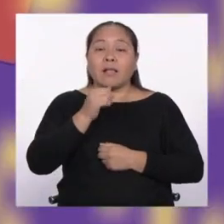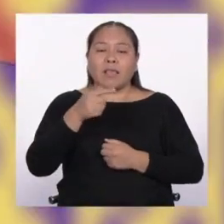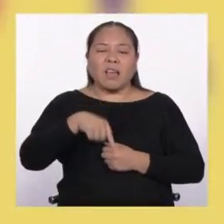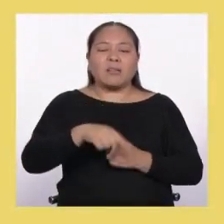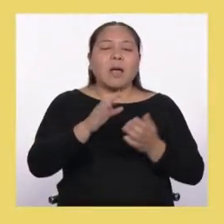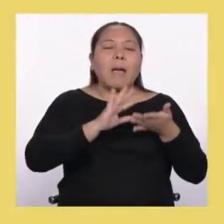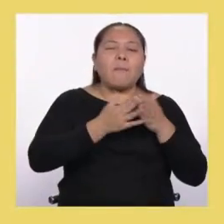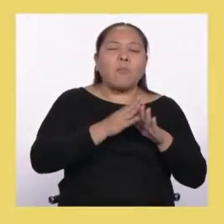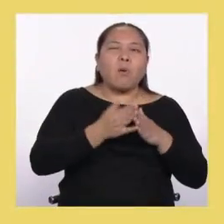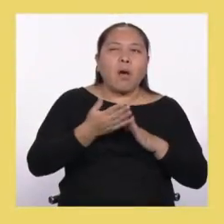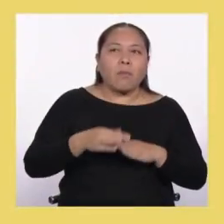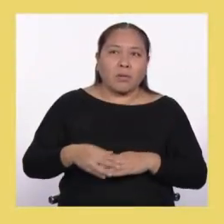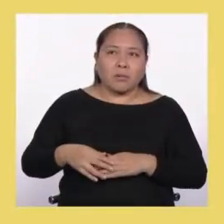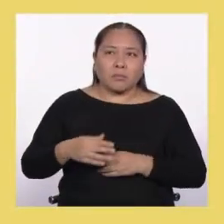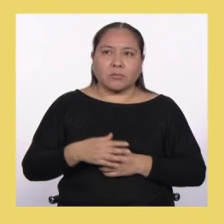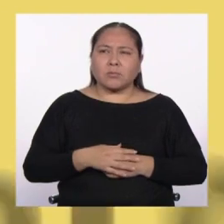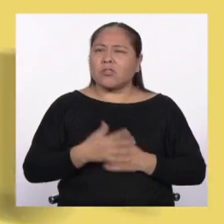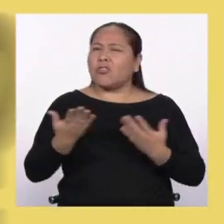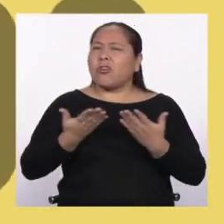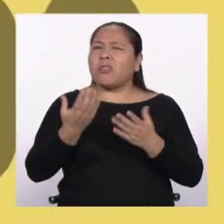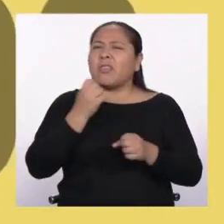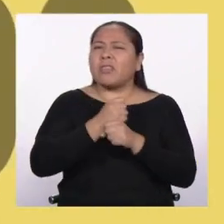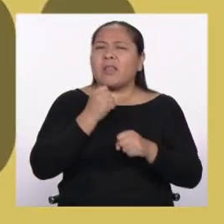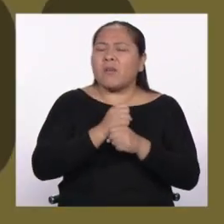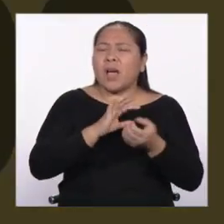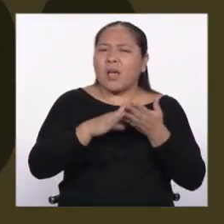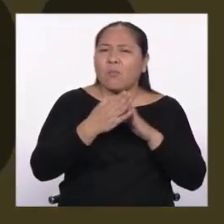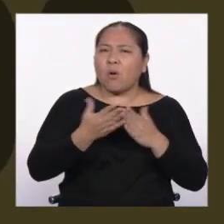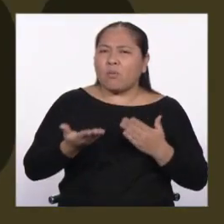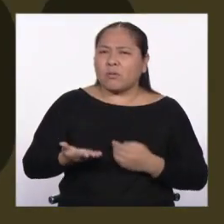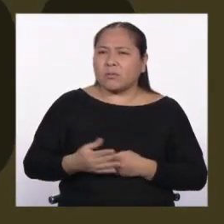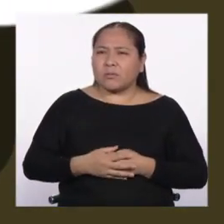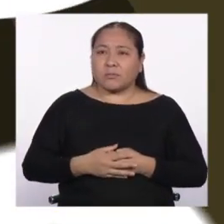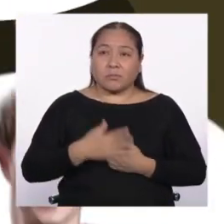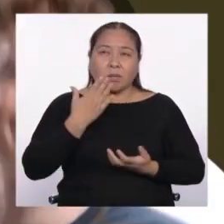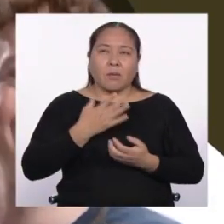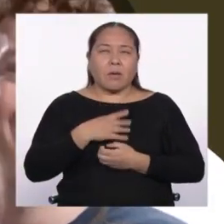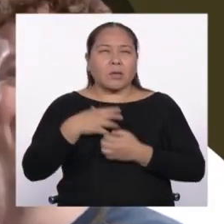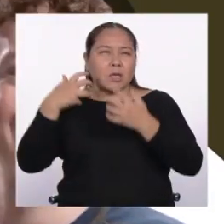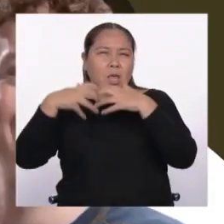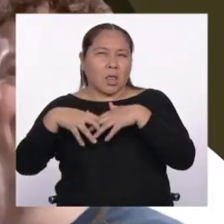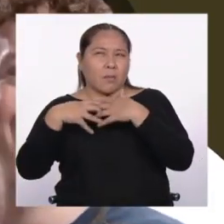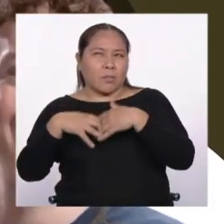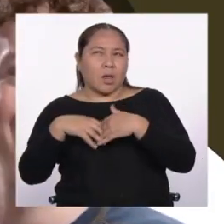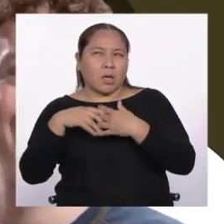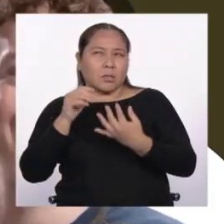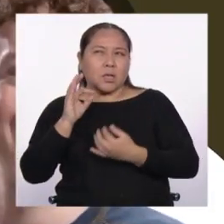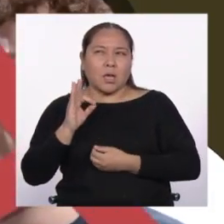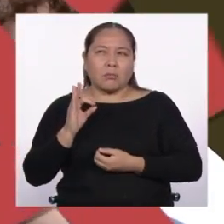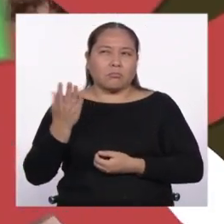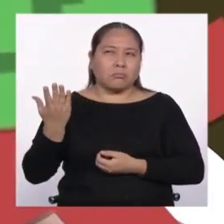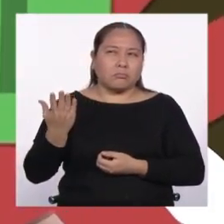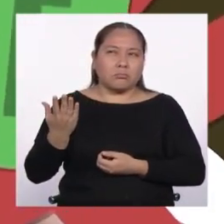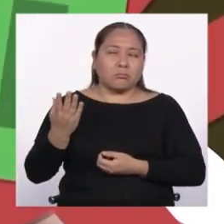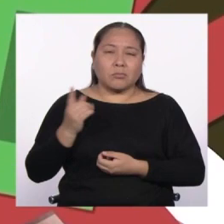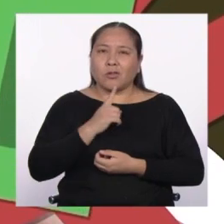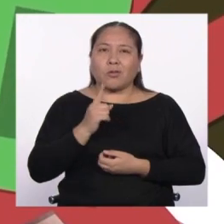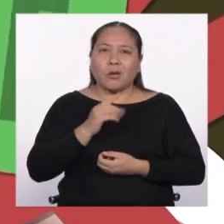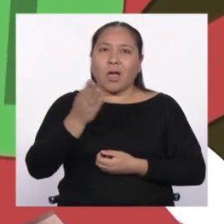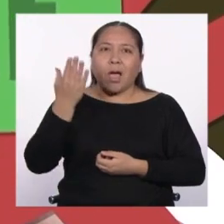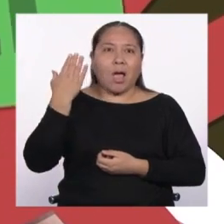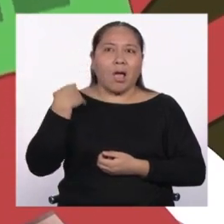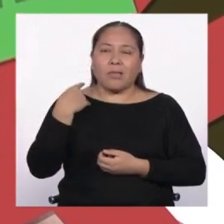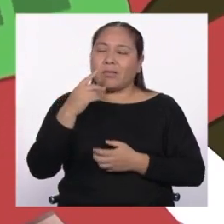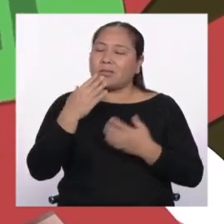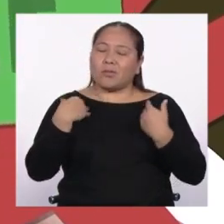pueblo. ¿En dónde crees que trabaja la gente del pueblo? ¿Tal vez en la empresa de Mark Zuckerberg? Imposible, porque en esa época no